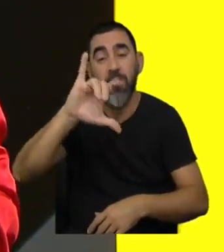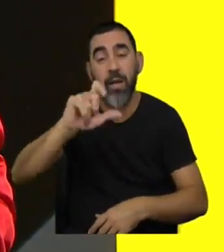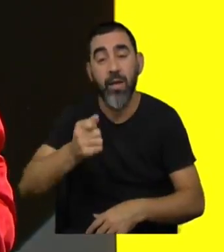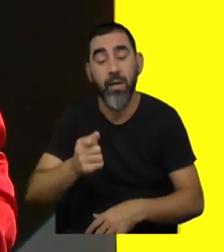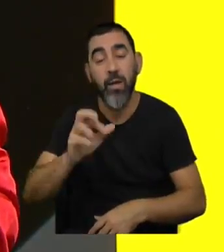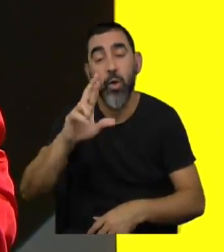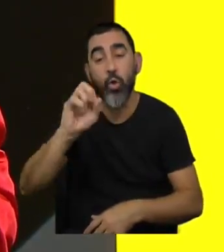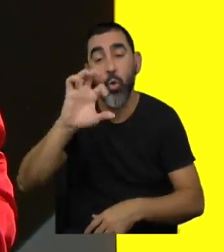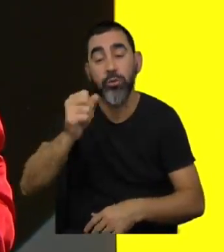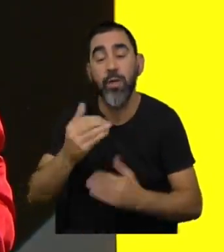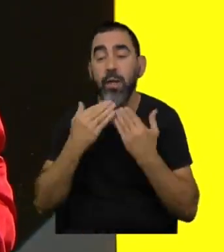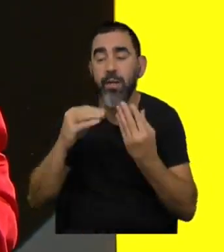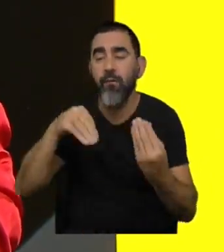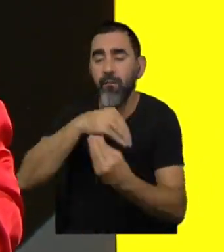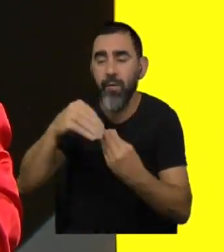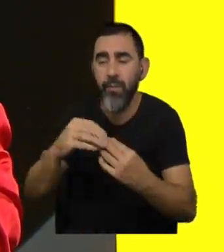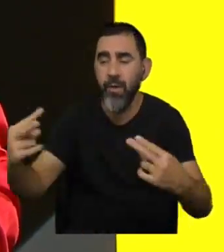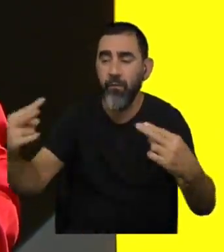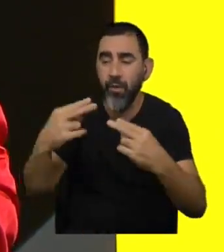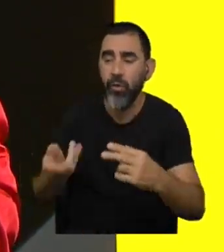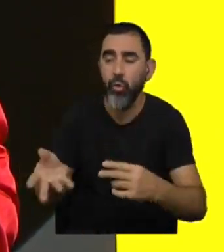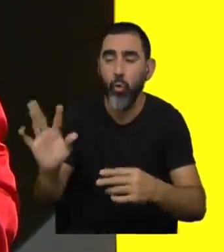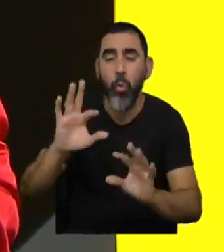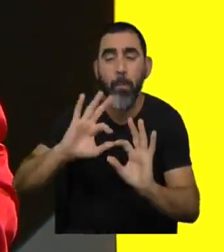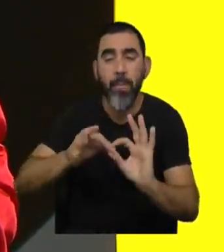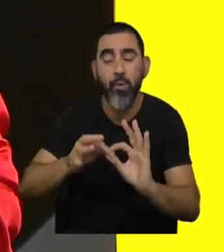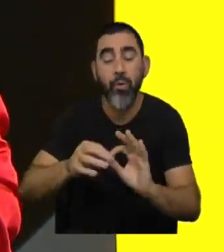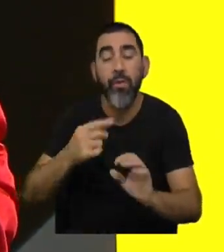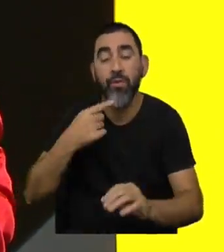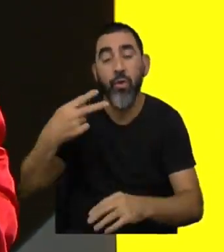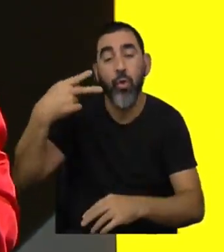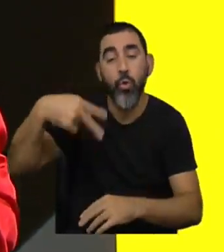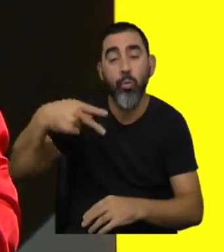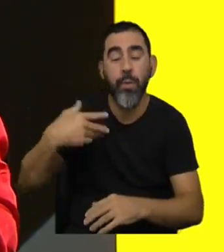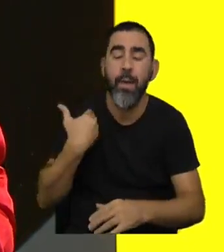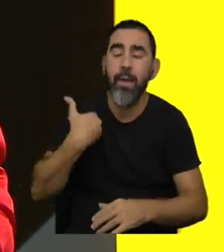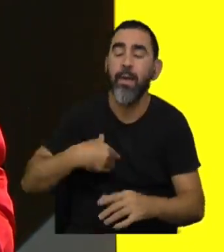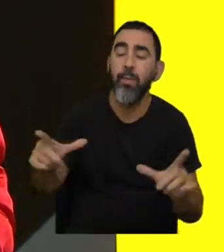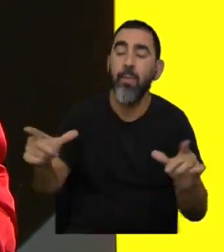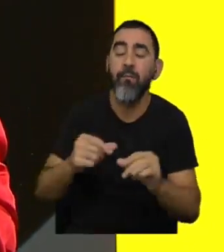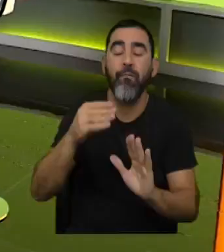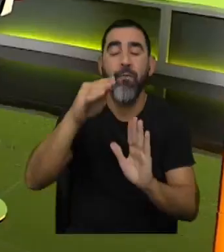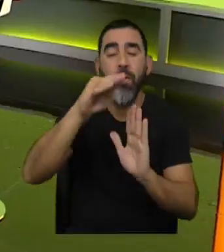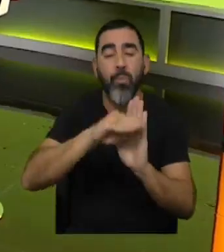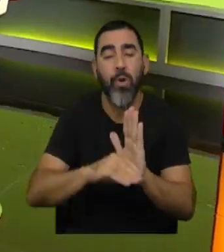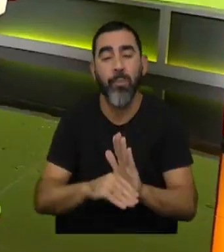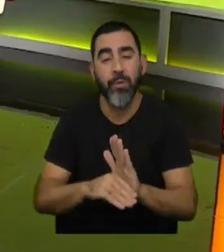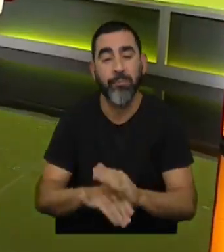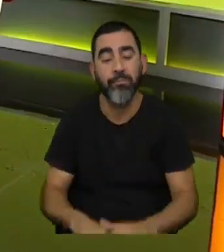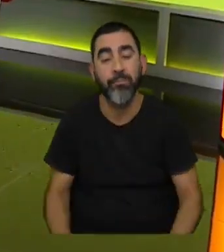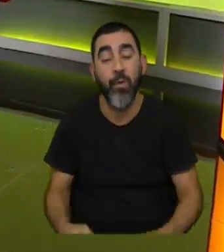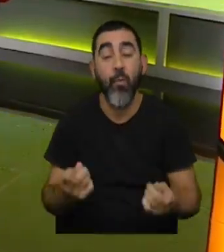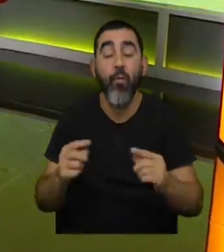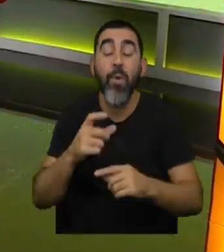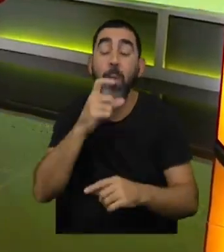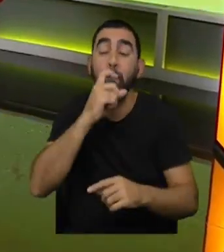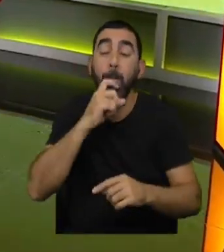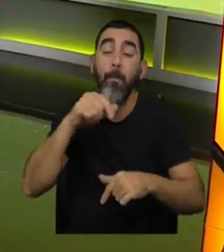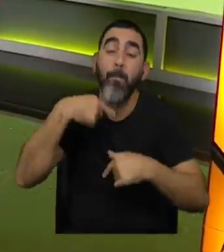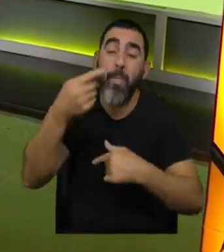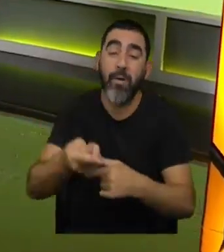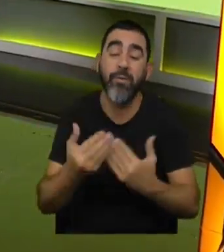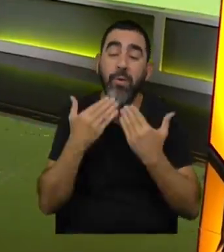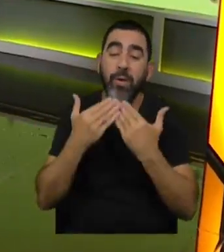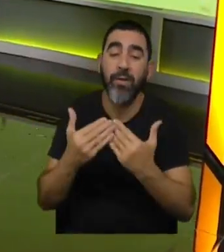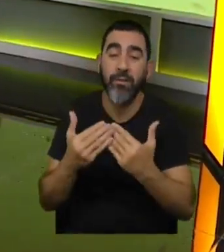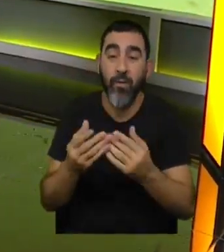a toda su familia porque nos ven en familia y dicen que en noviembre les da pena que termine el programa. Bueno, pero vuelve en marzo. Gracias,